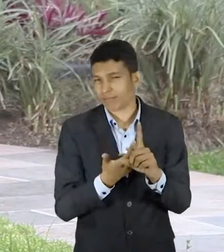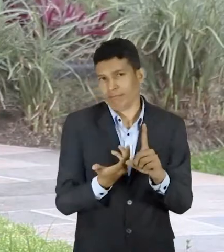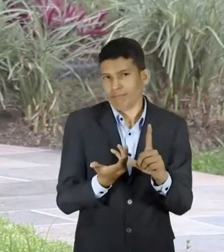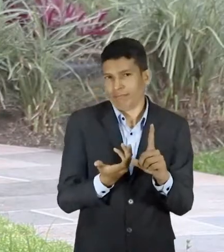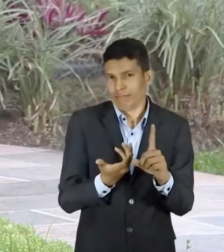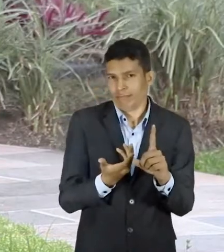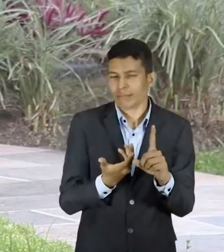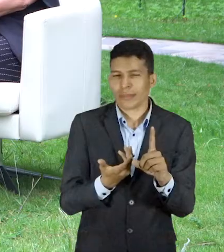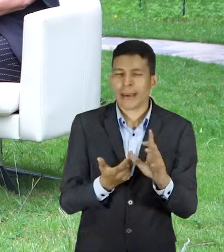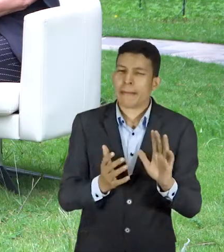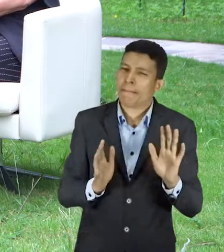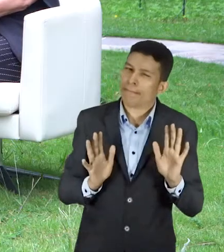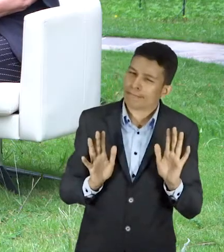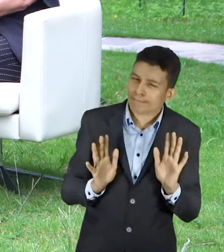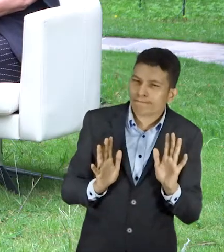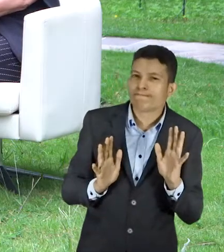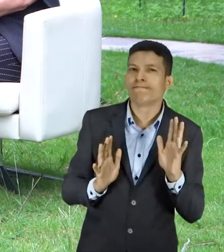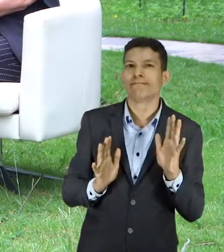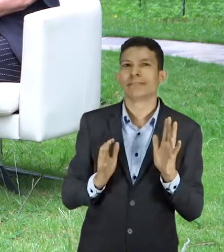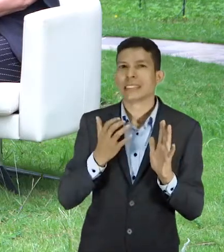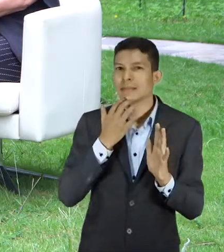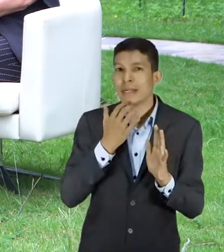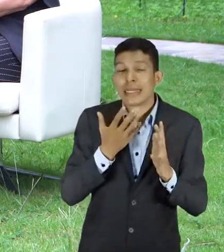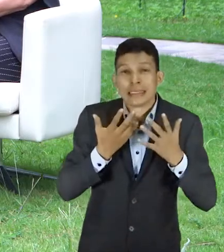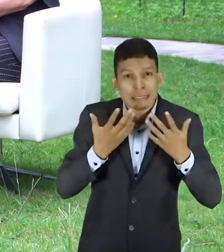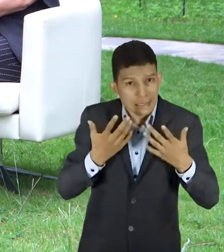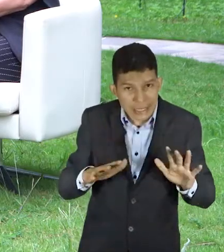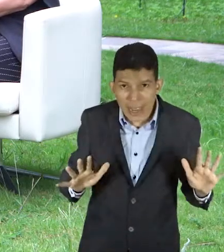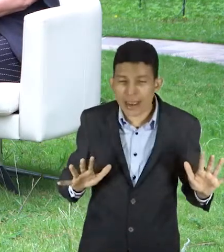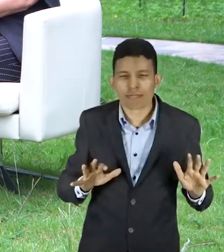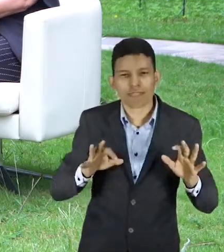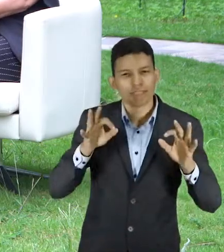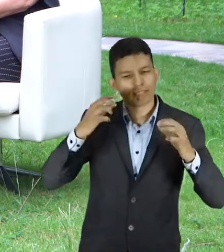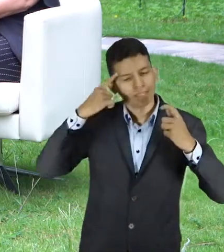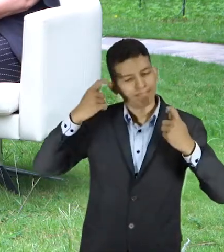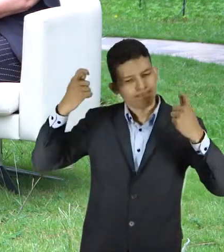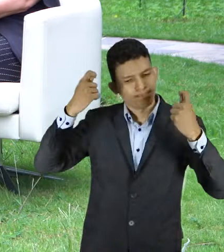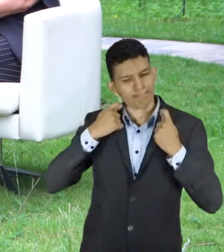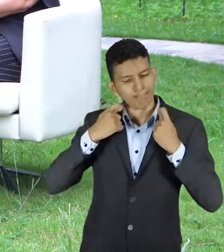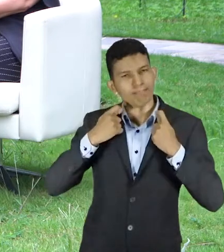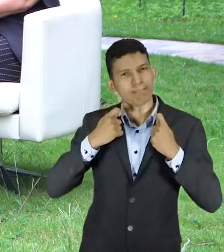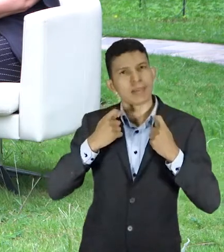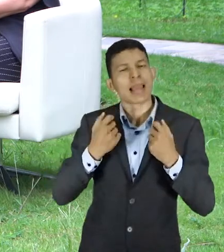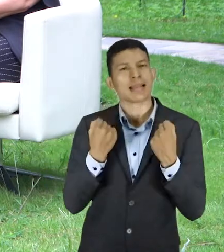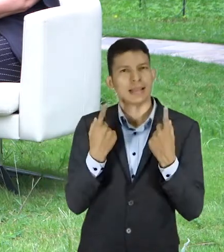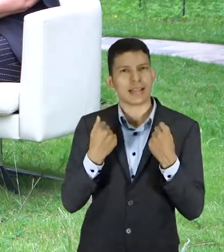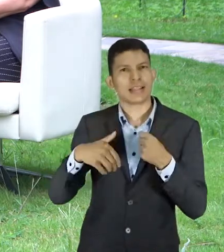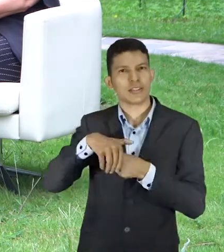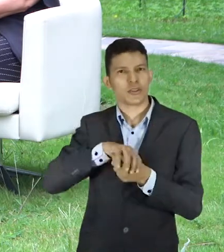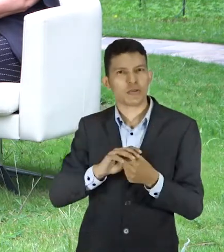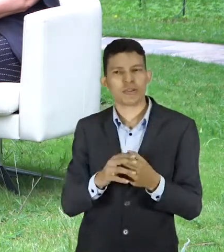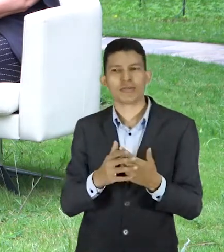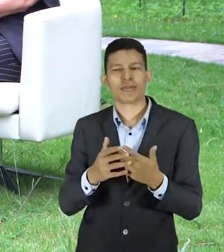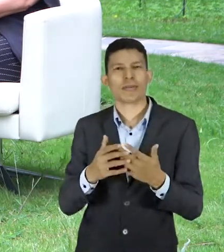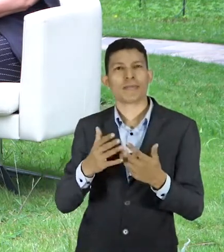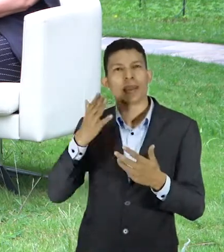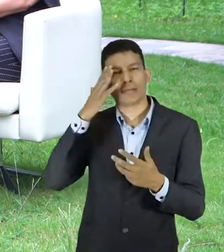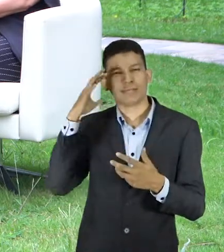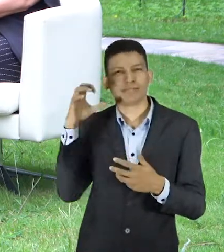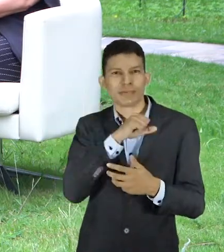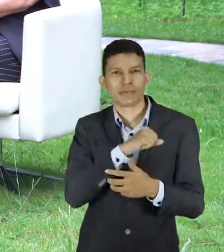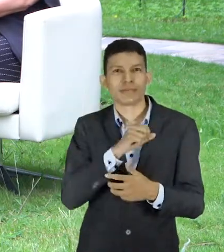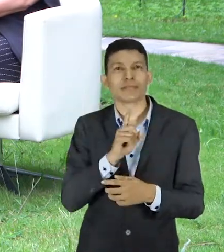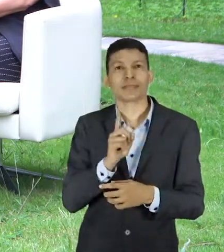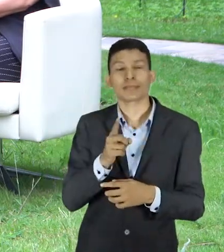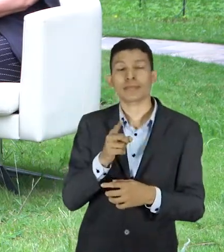es agradable, pero cuando tú entras ya a entender la situación y la dimensión, ya